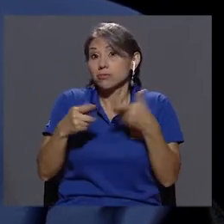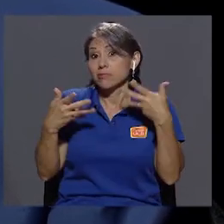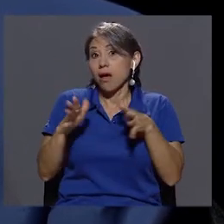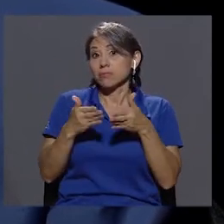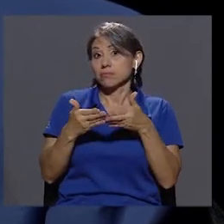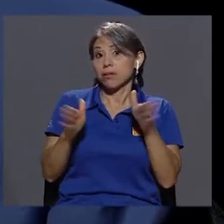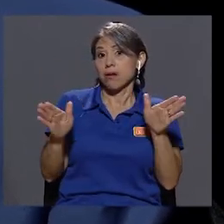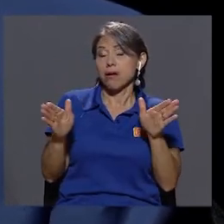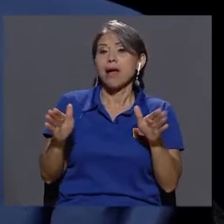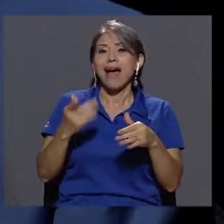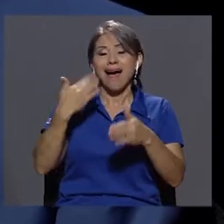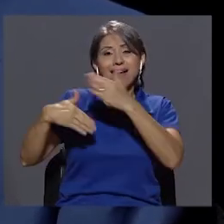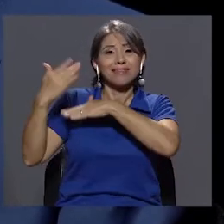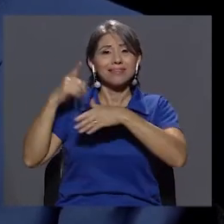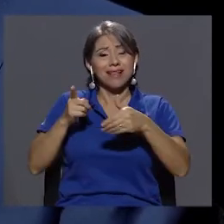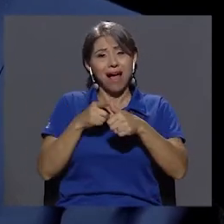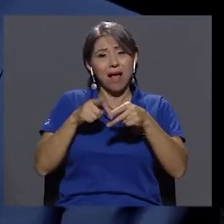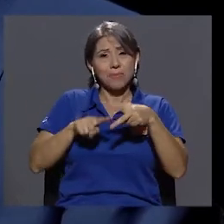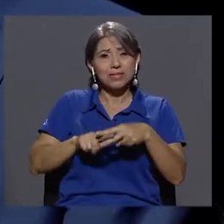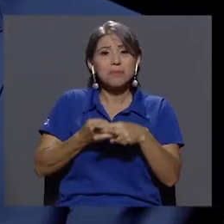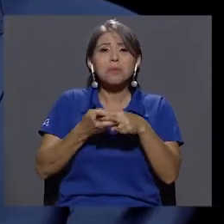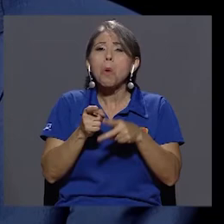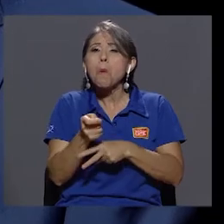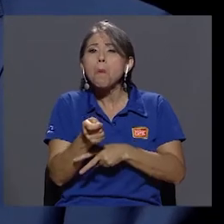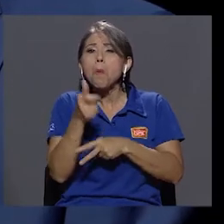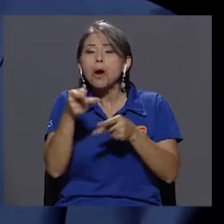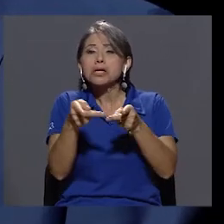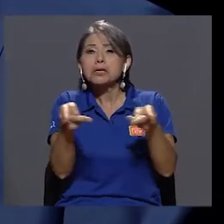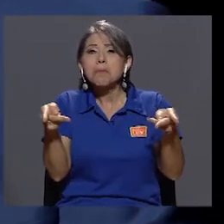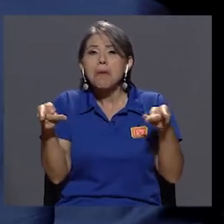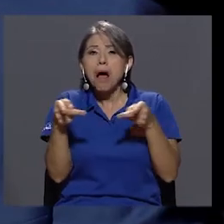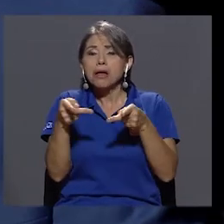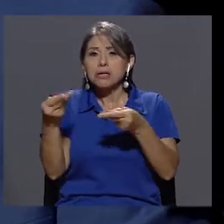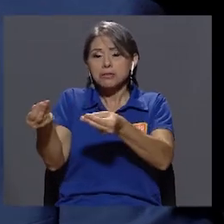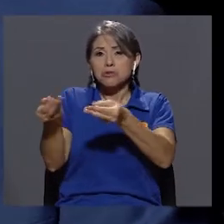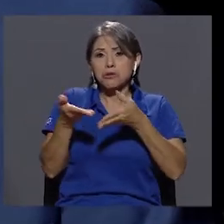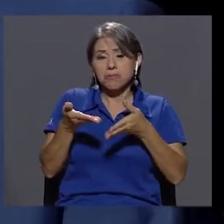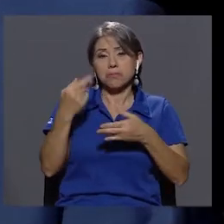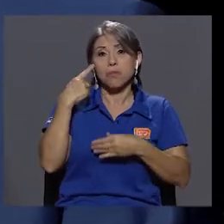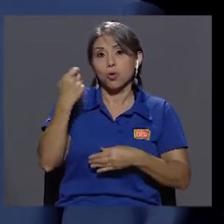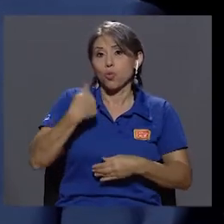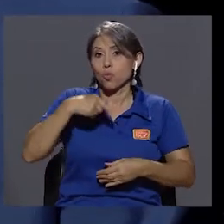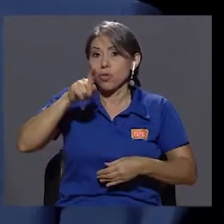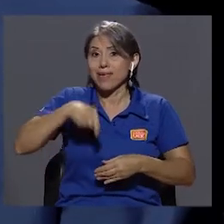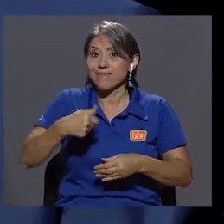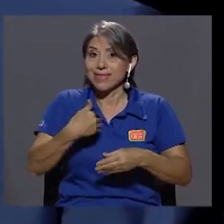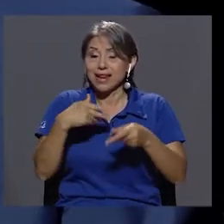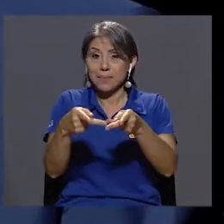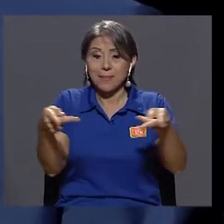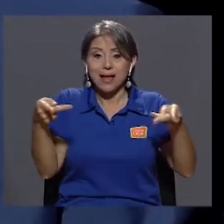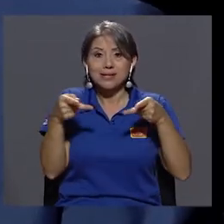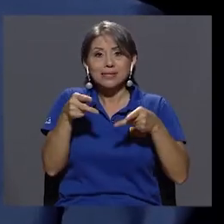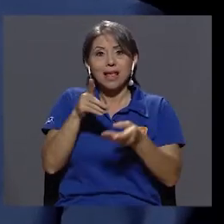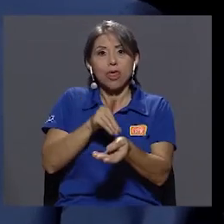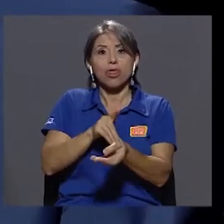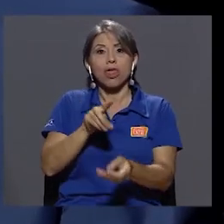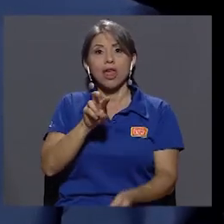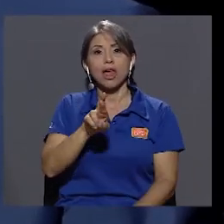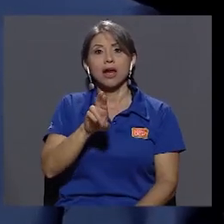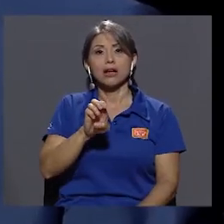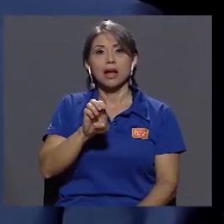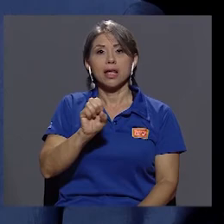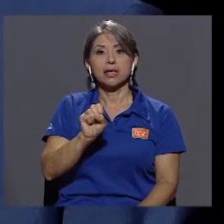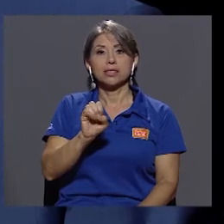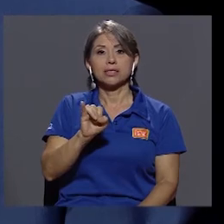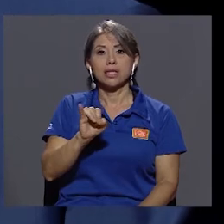y al principio eran pocas plazas verdad eran pocas clases que nos daban porque uno tiene que tener plazas del residente le da si es en